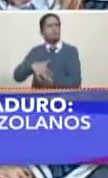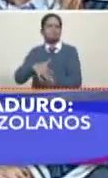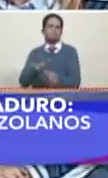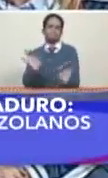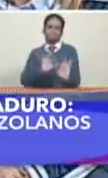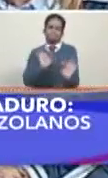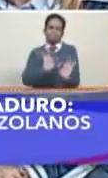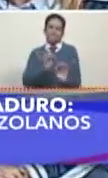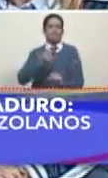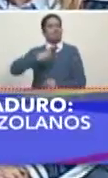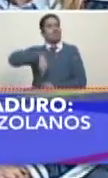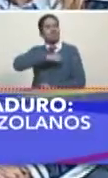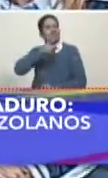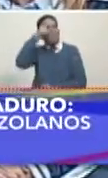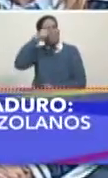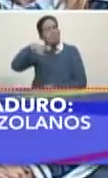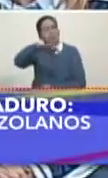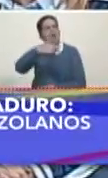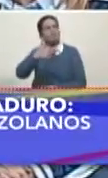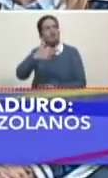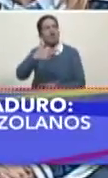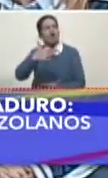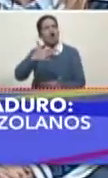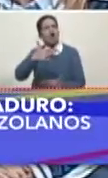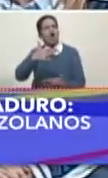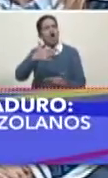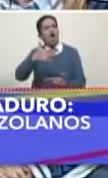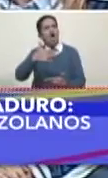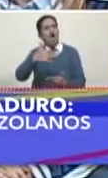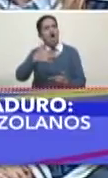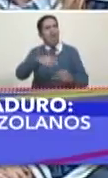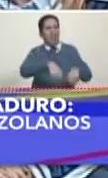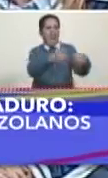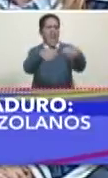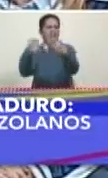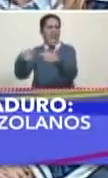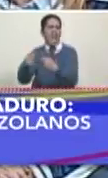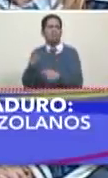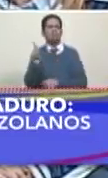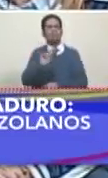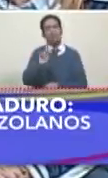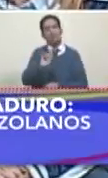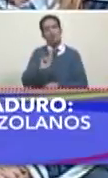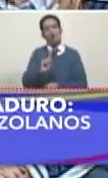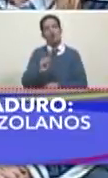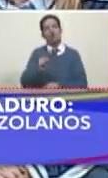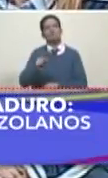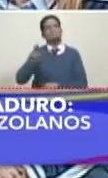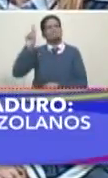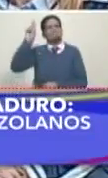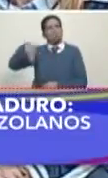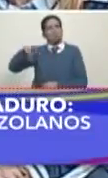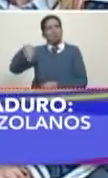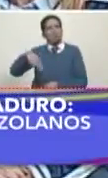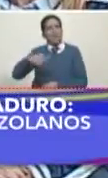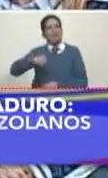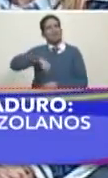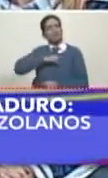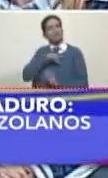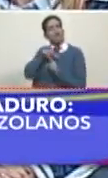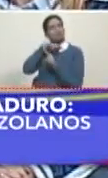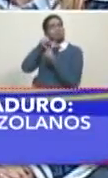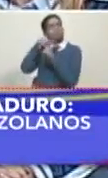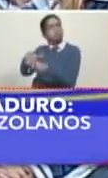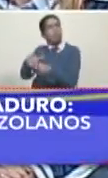No somos un pueblo agresor. No somos un pueblo que jamás ha agredido militarmente a